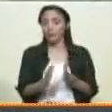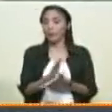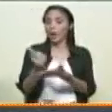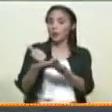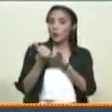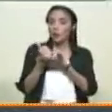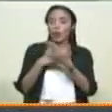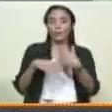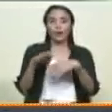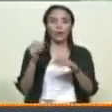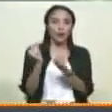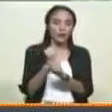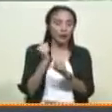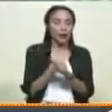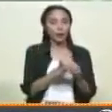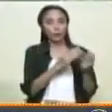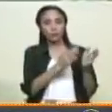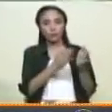trabajar,